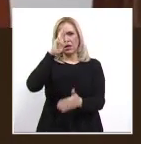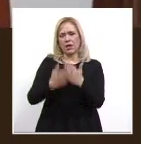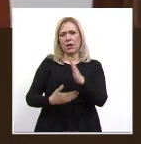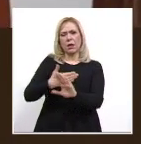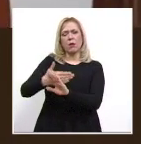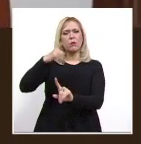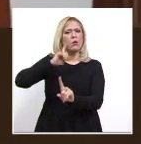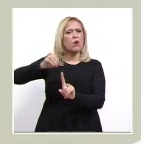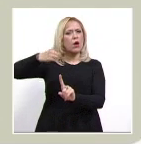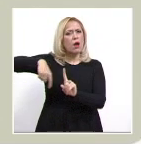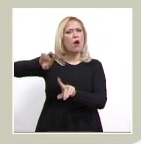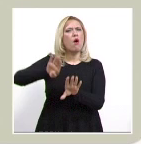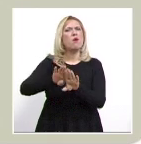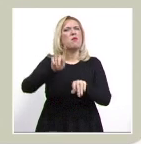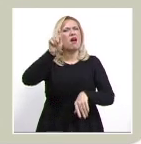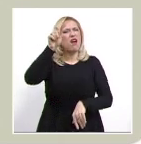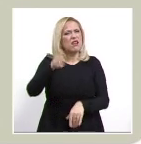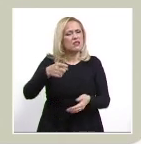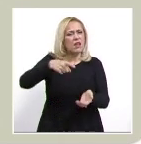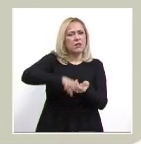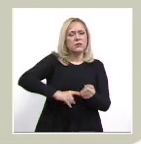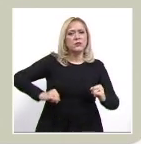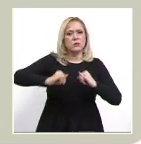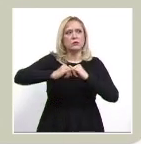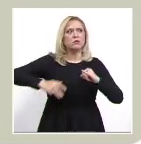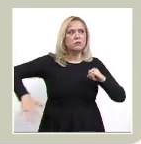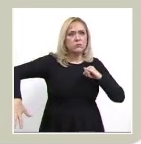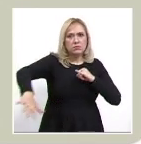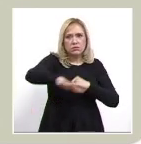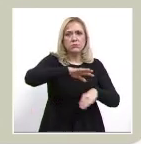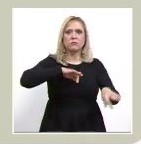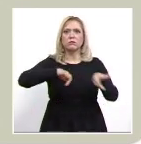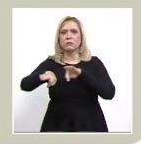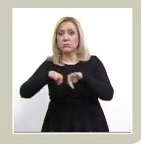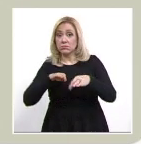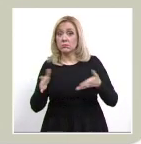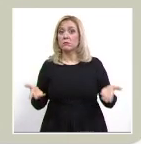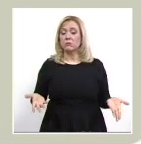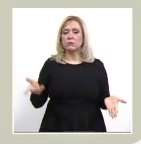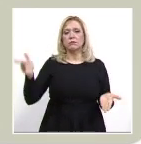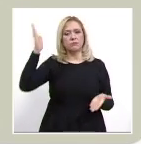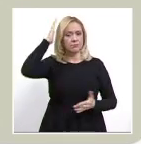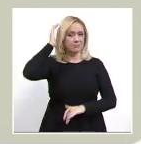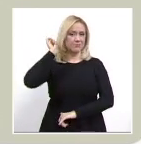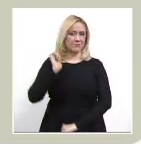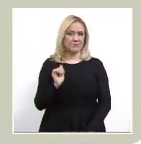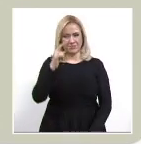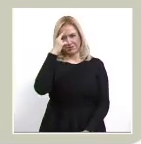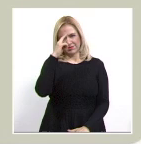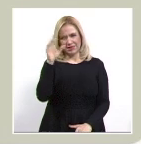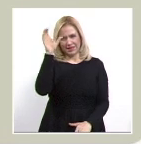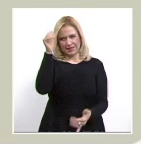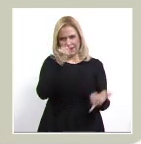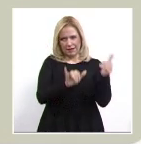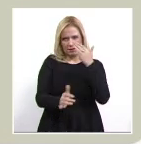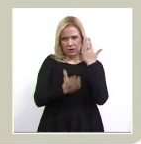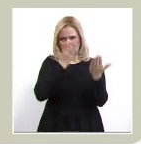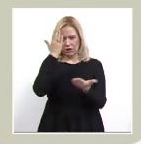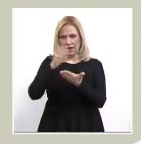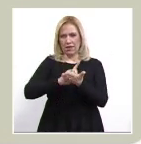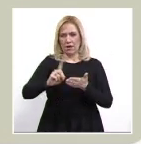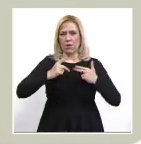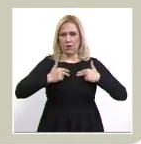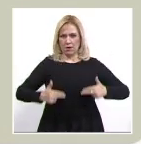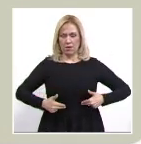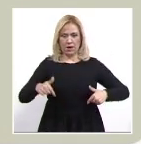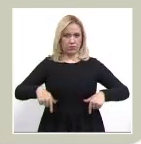y sus manifestaciones en el ámbito institucional y laboral. La titular de la Unidad General de Conocimiento Científico y Derechos